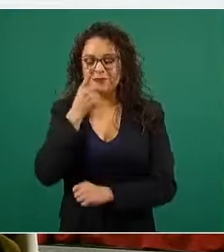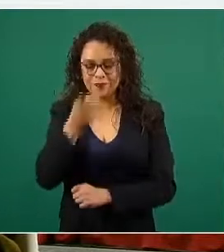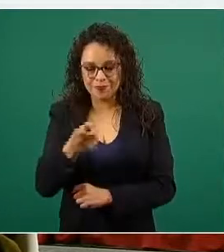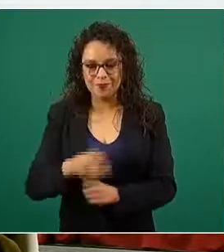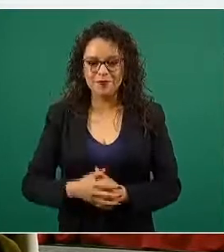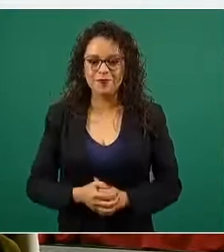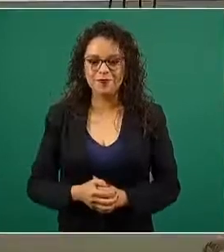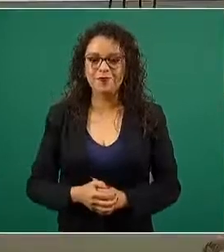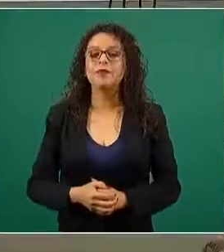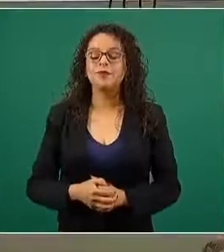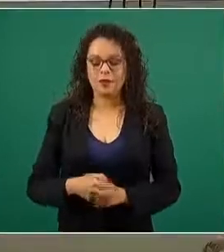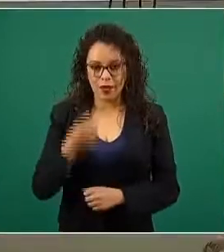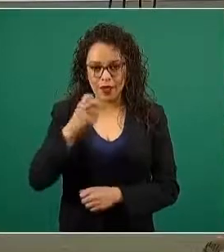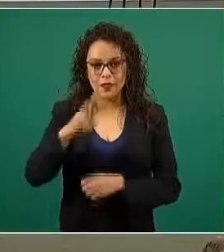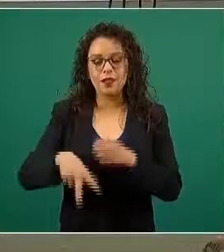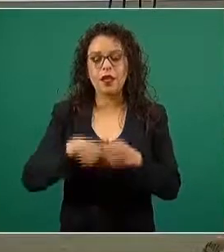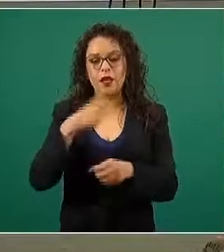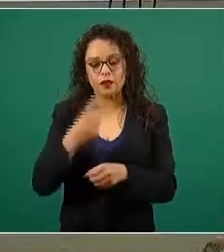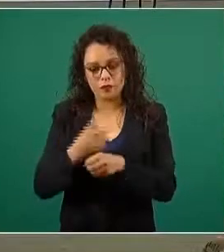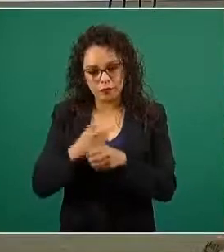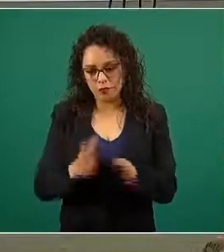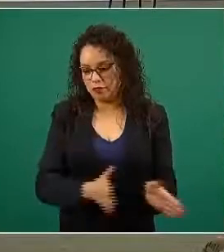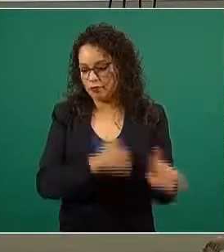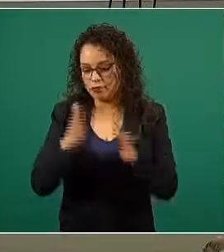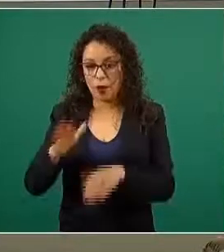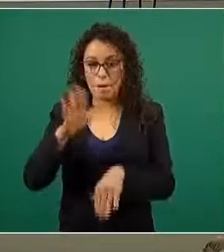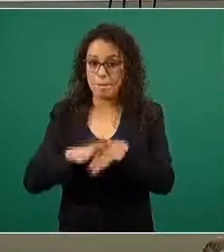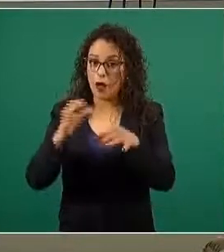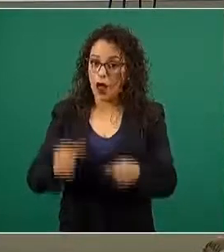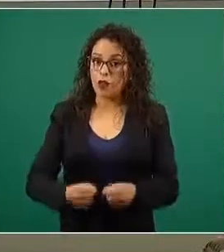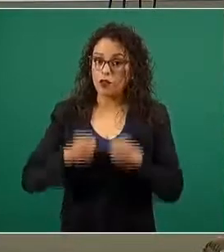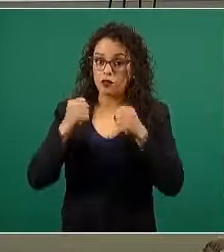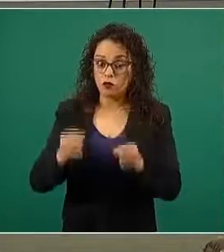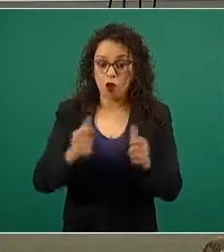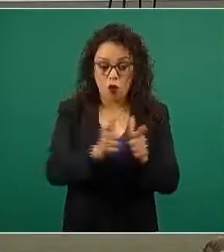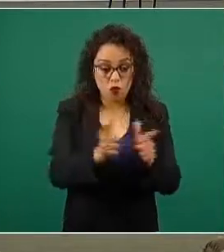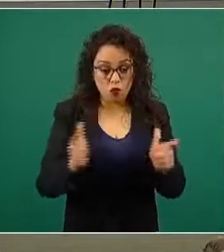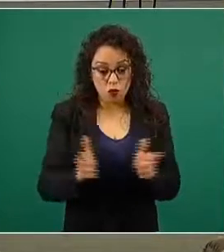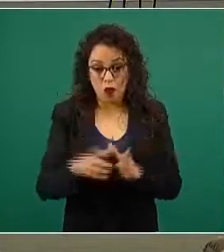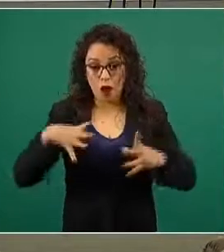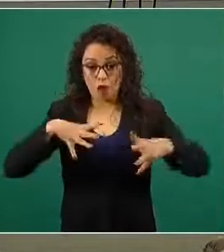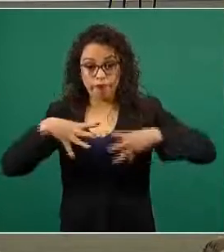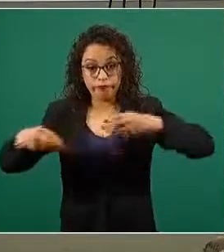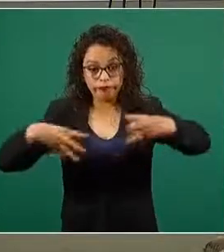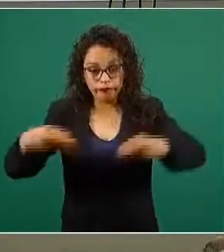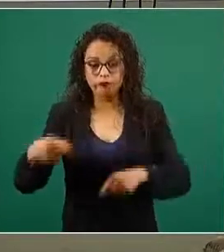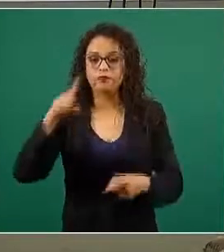siguiente grupo de estados que están en mayor intensidad epidémica. Esto comprende